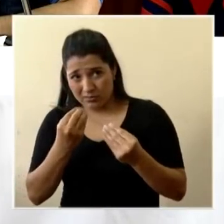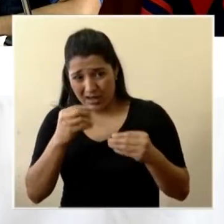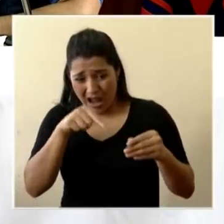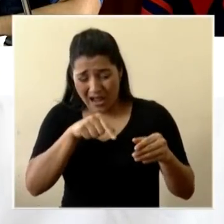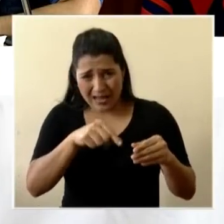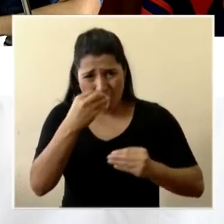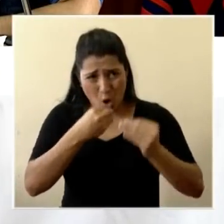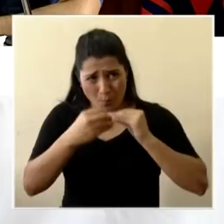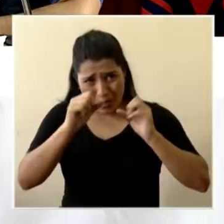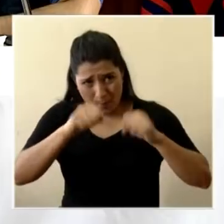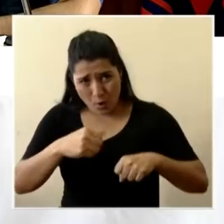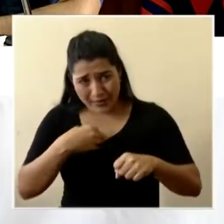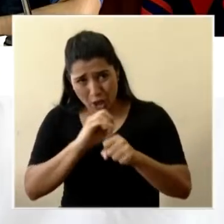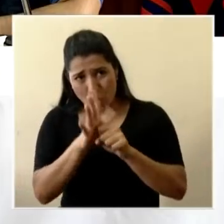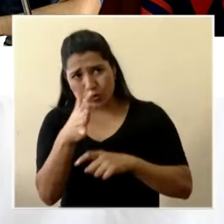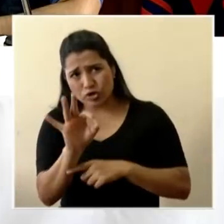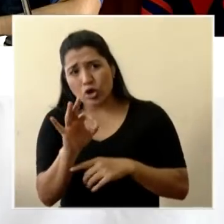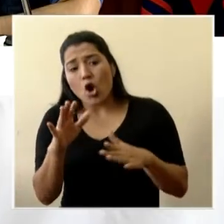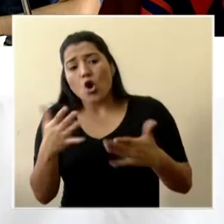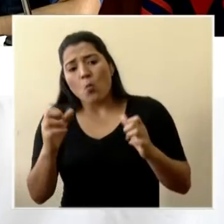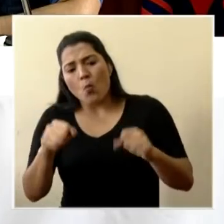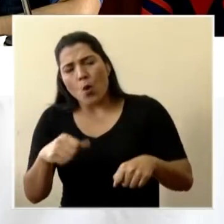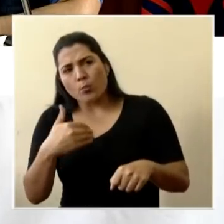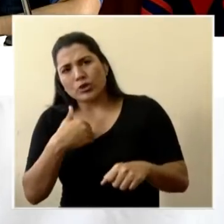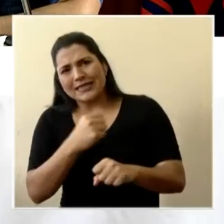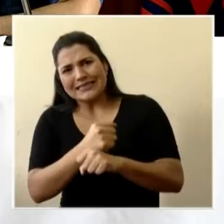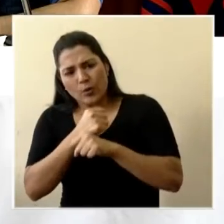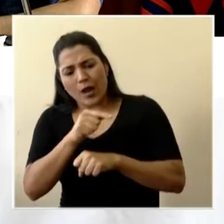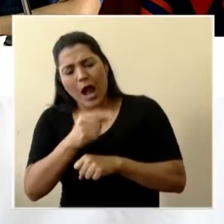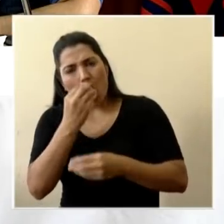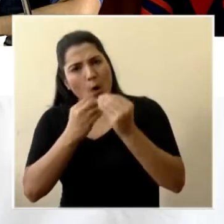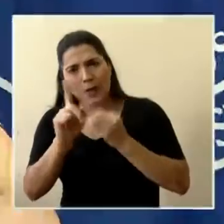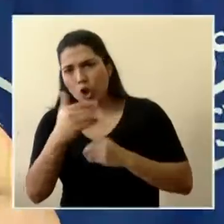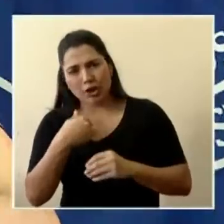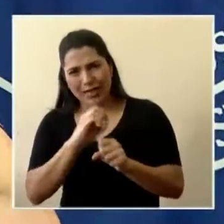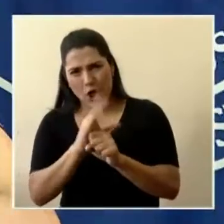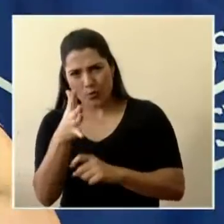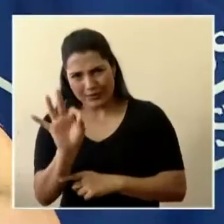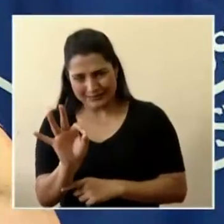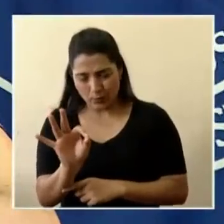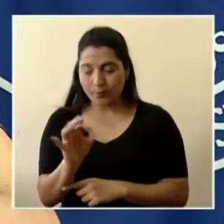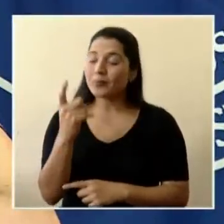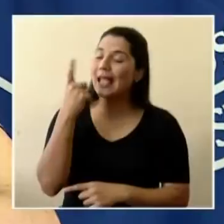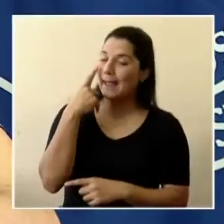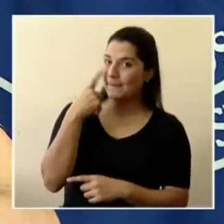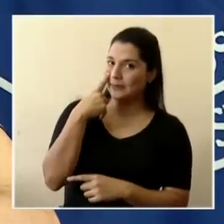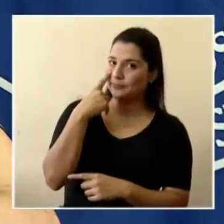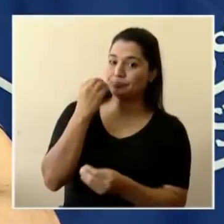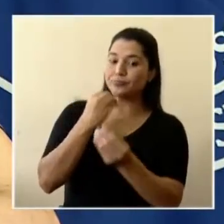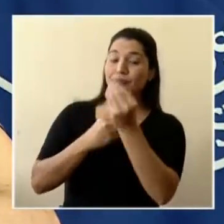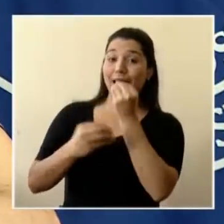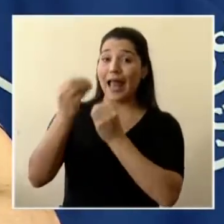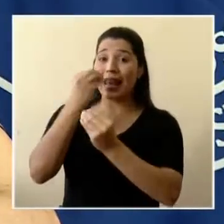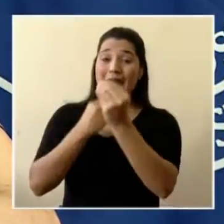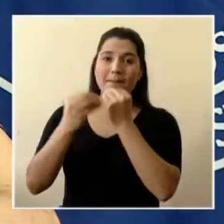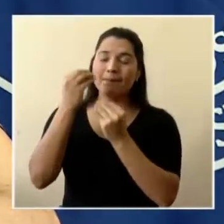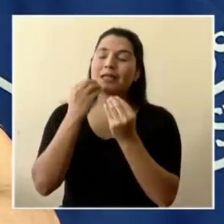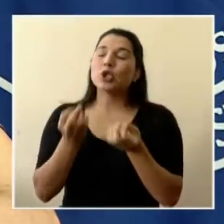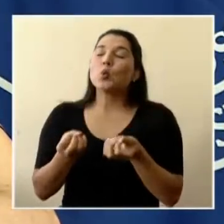esta comida y cómo garantizamos que los alimentos no vienen con COVID-19. Vamos a ver, los alimentos propios es